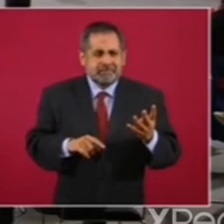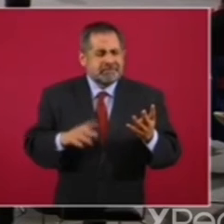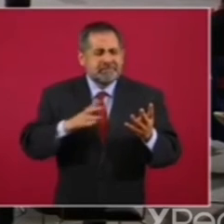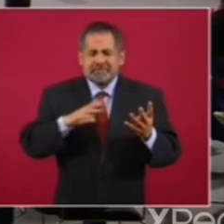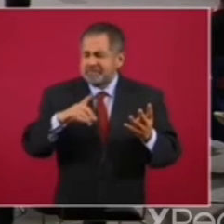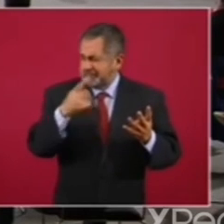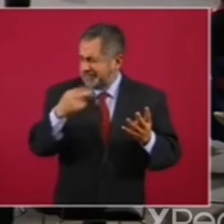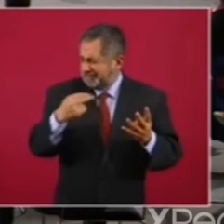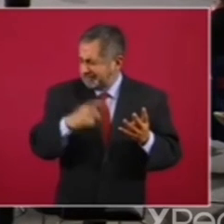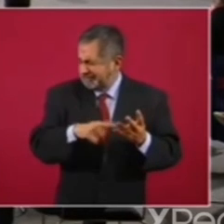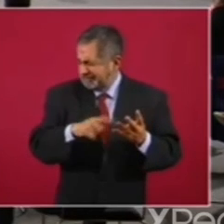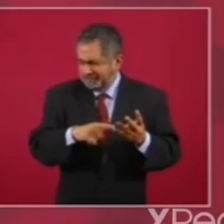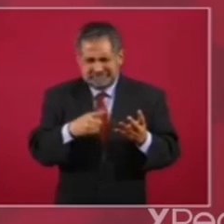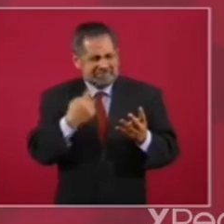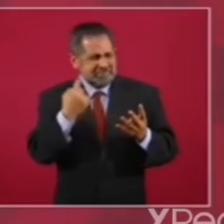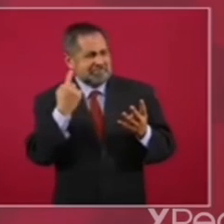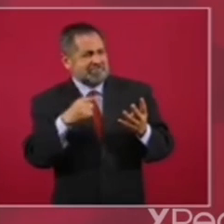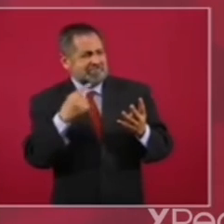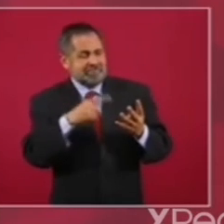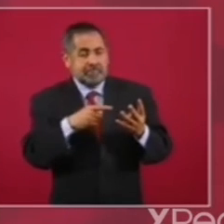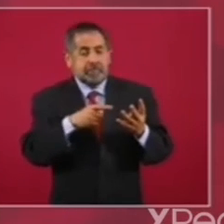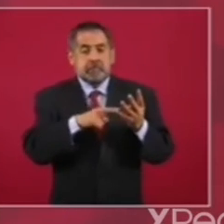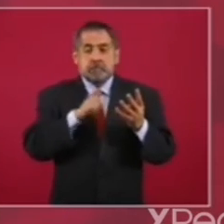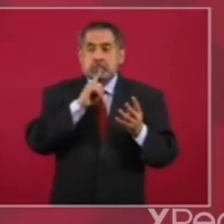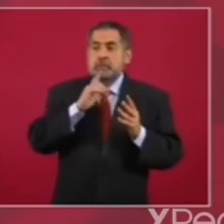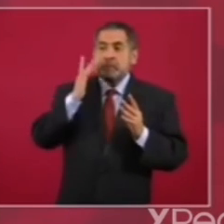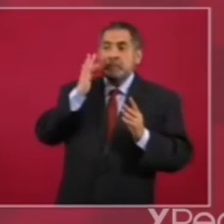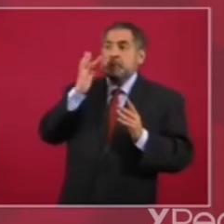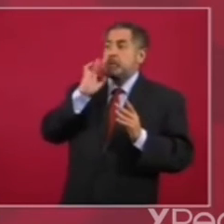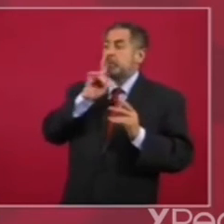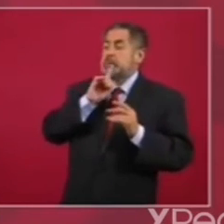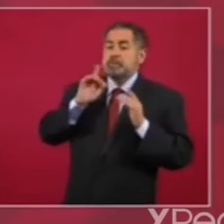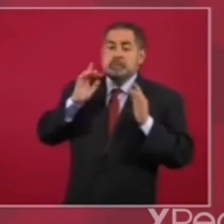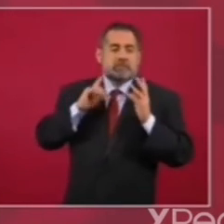hay uno que se hizo de la vista gorda,